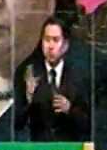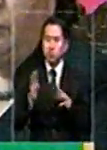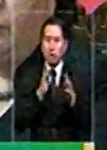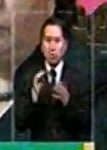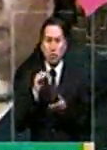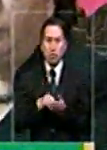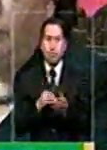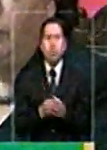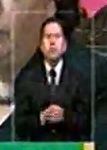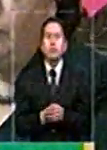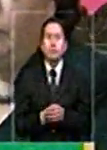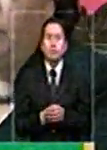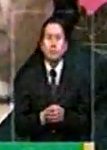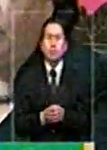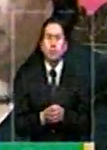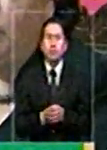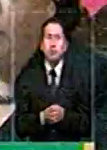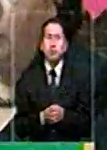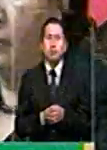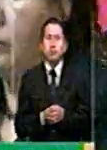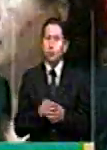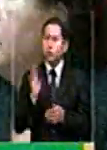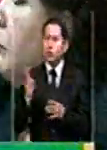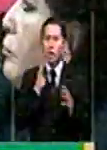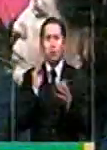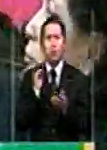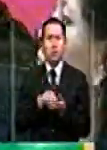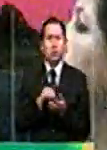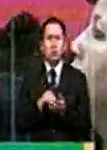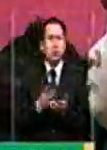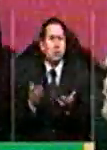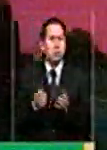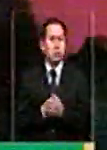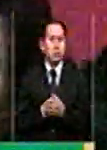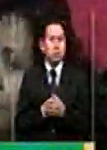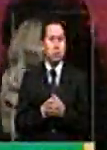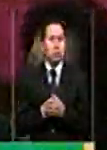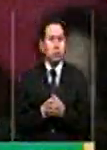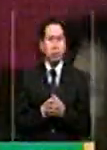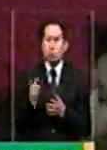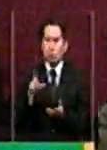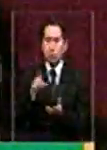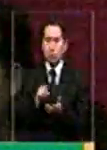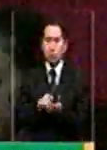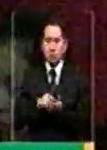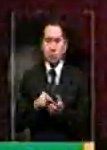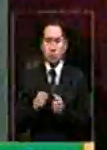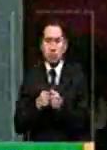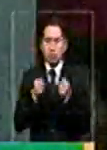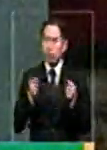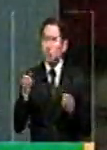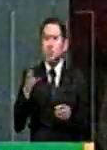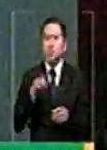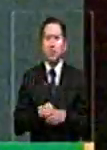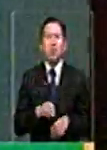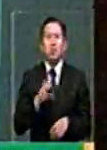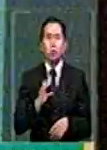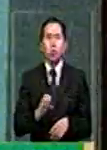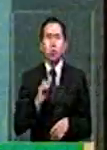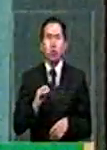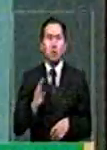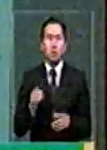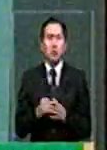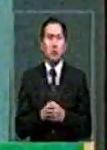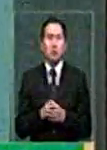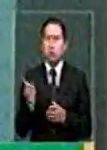Genio. Hace una declaración en un periódico Opinión de Cochabamba y